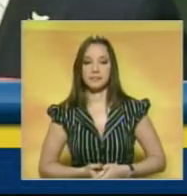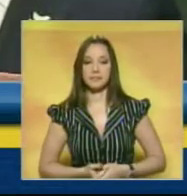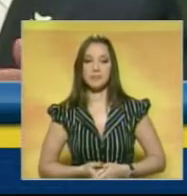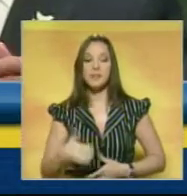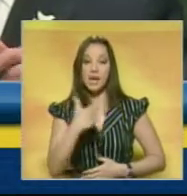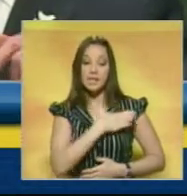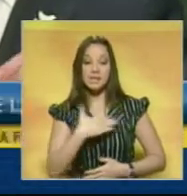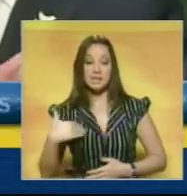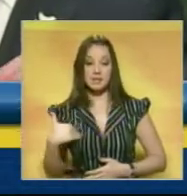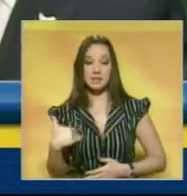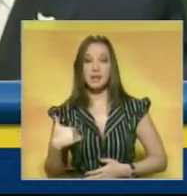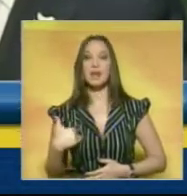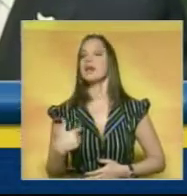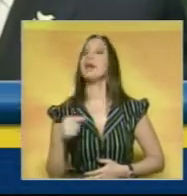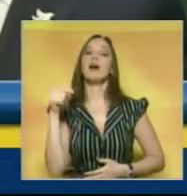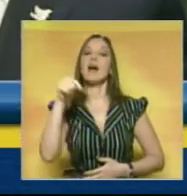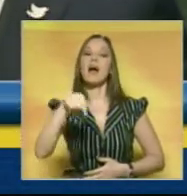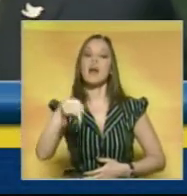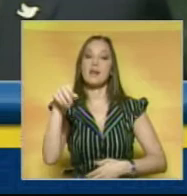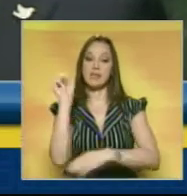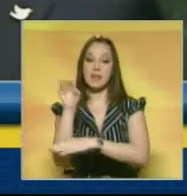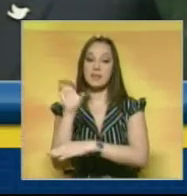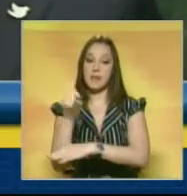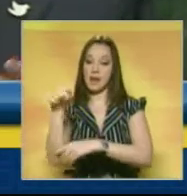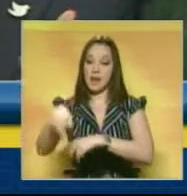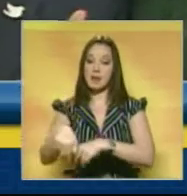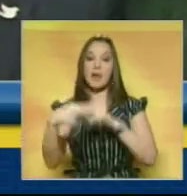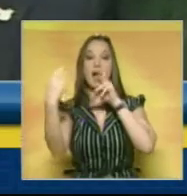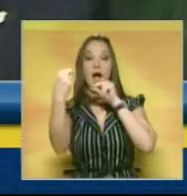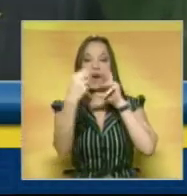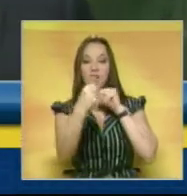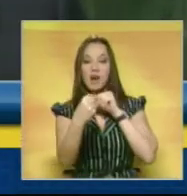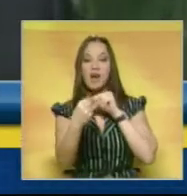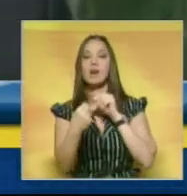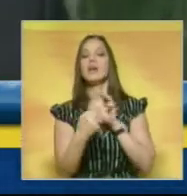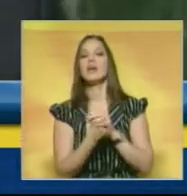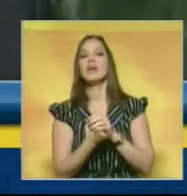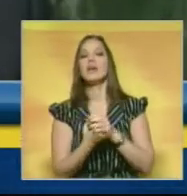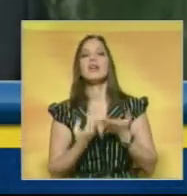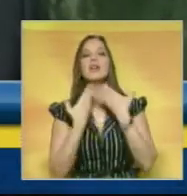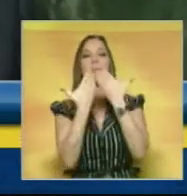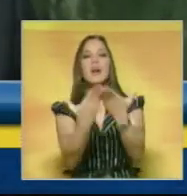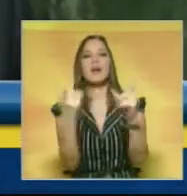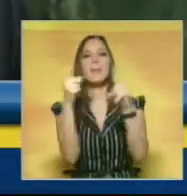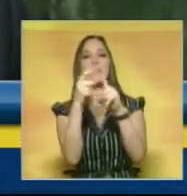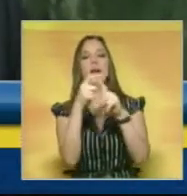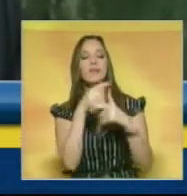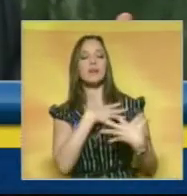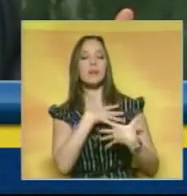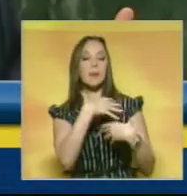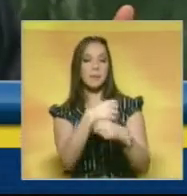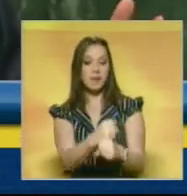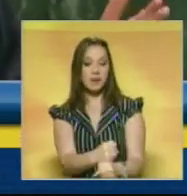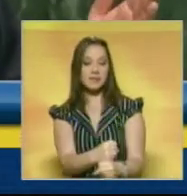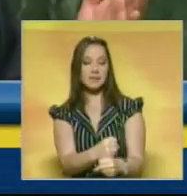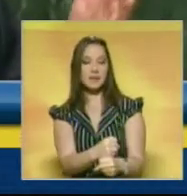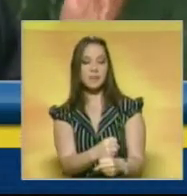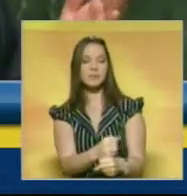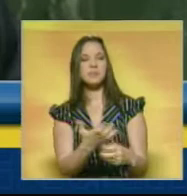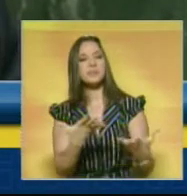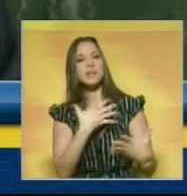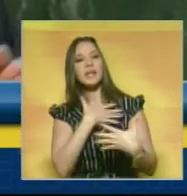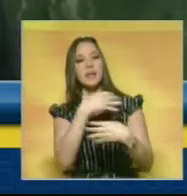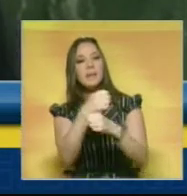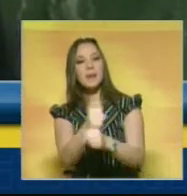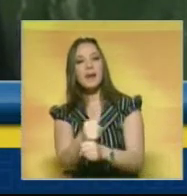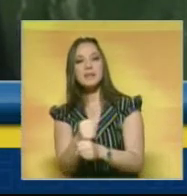Quisiera traer a esta asamblea una luz de esperanza. La esperanza de alcanzar la